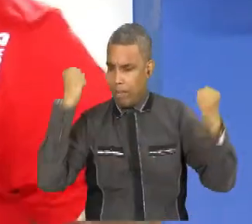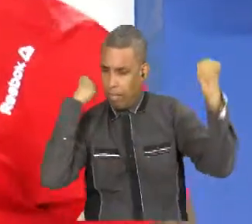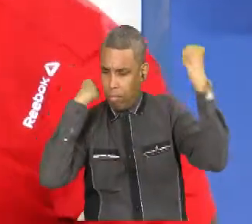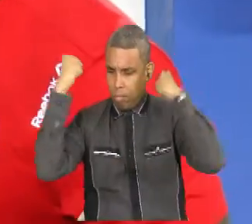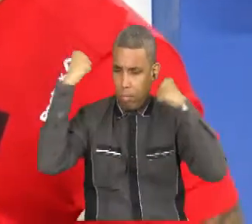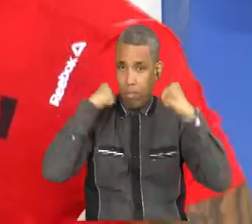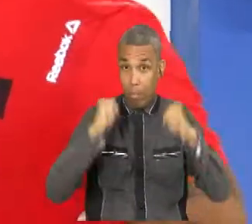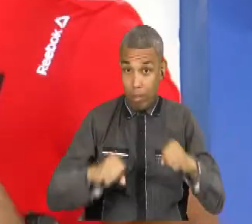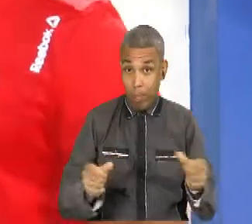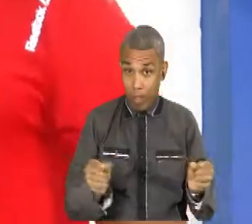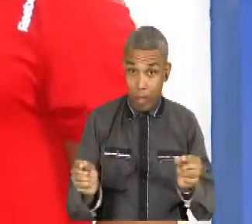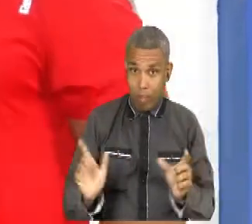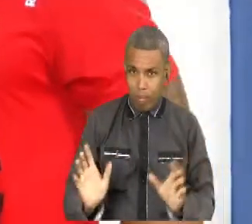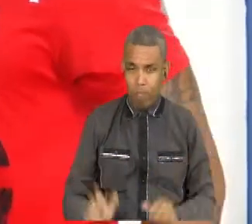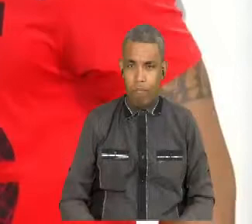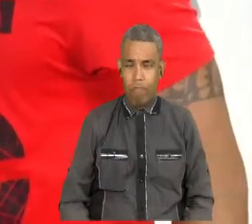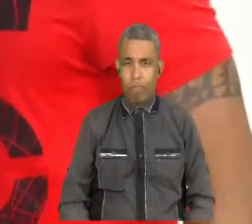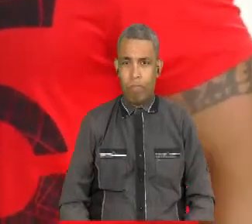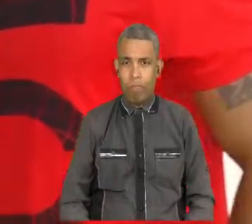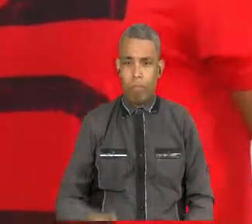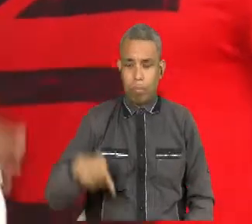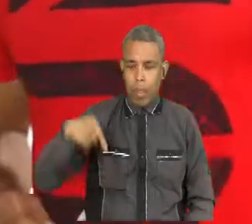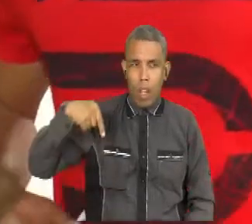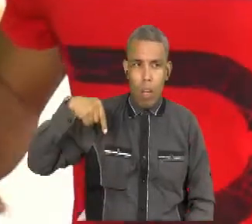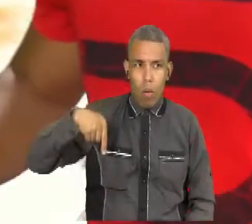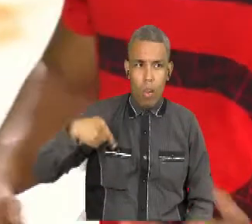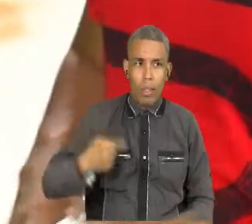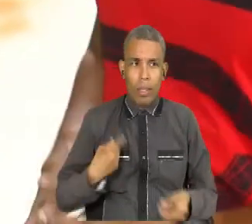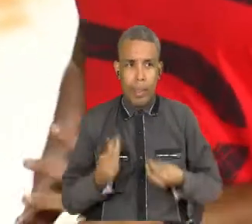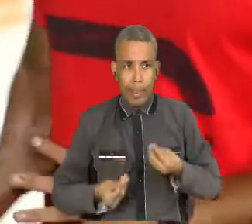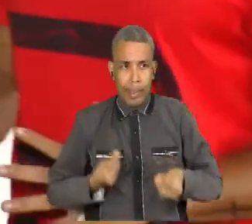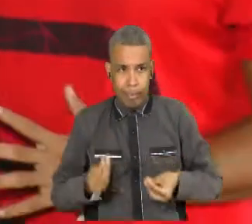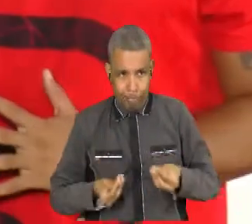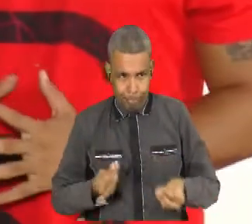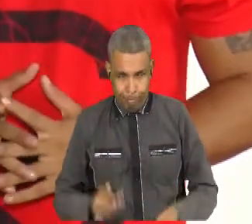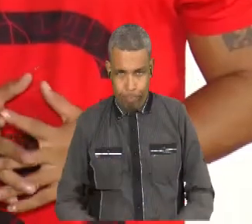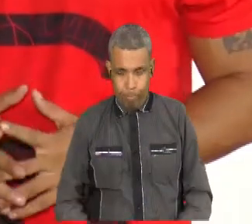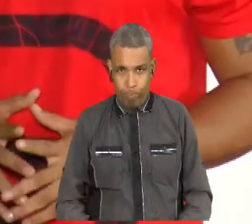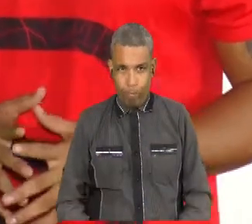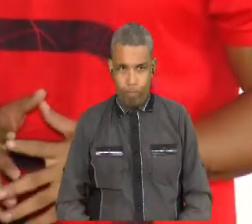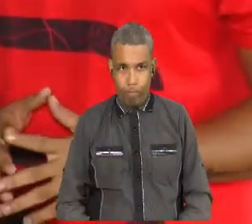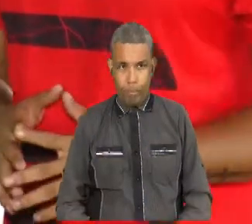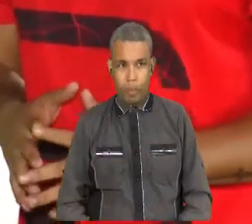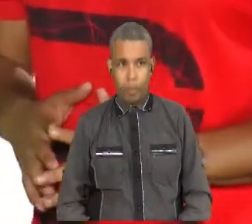¿listo? Bueno, hoy vamos a arrancar con una rutina de entrenamiento